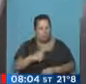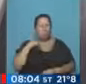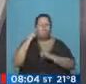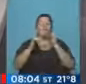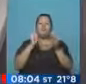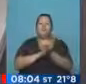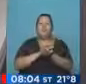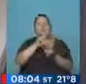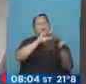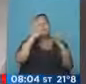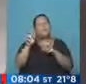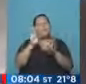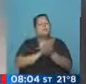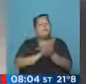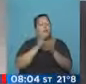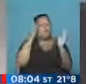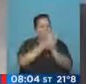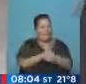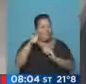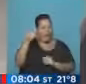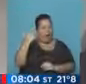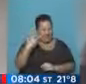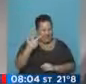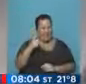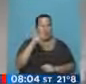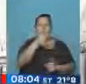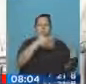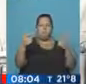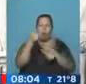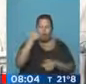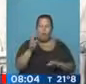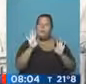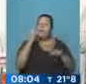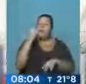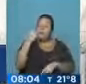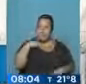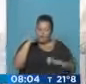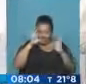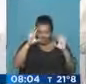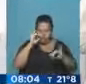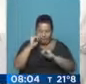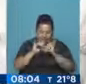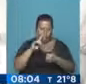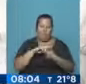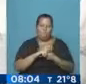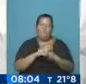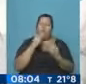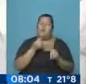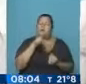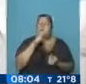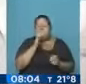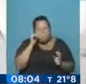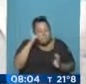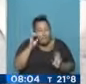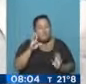Vamos a hablar de un nuevo capítulo de los fugados de Alvear en la jornada de ayer con dos tiroteos incluidos. Pero antes tenés que saber algunos datos. Como se estima